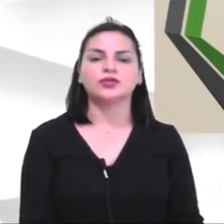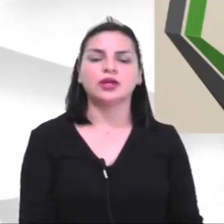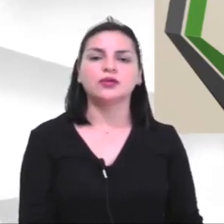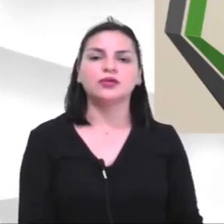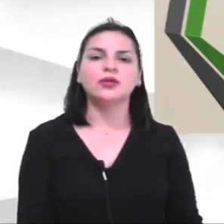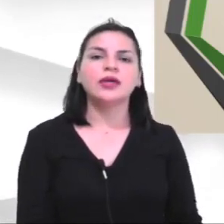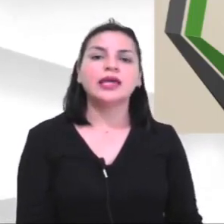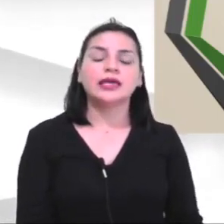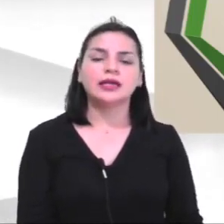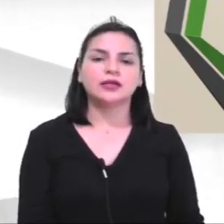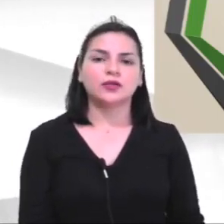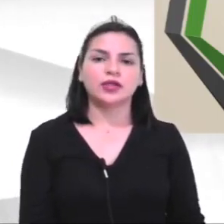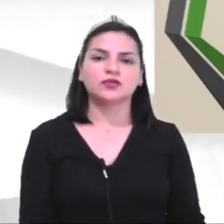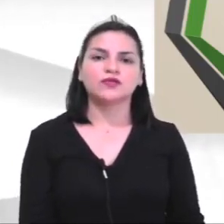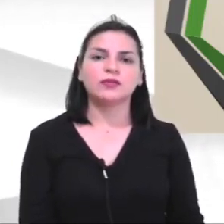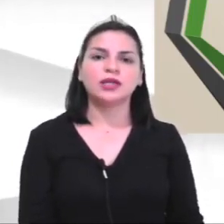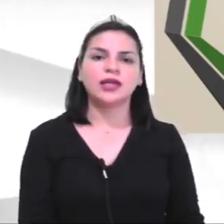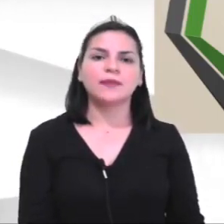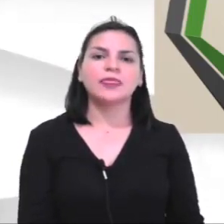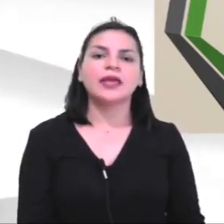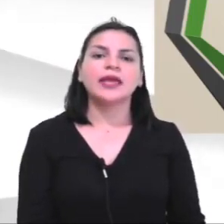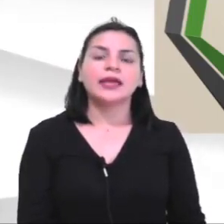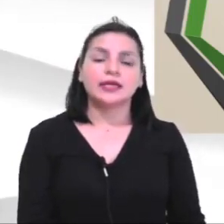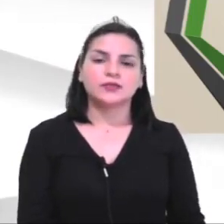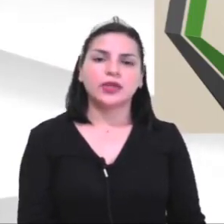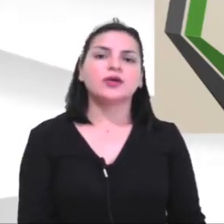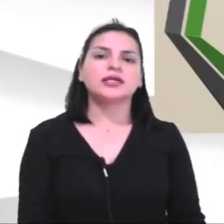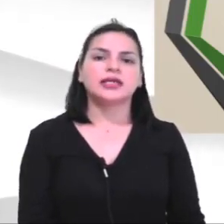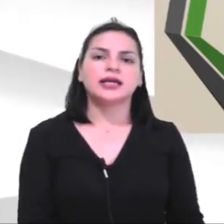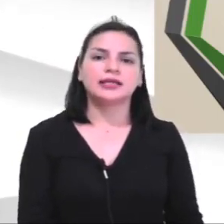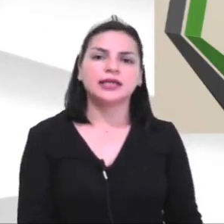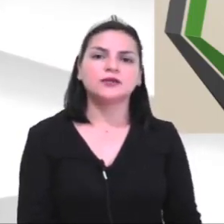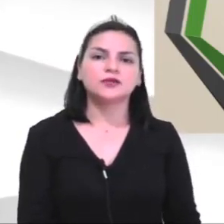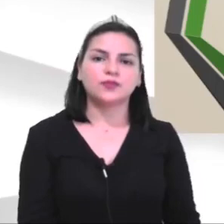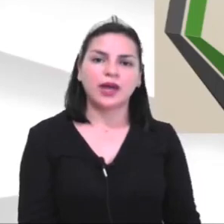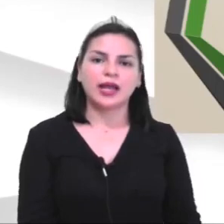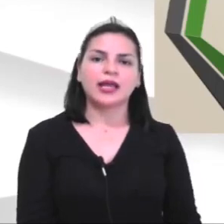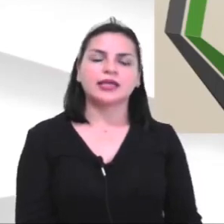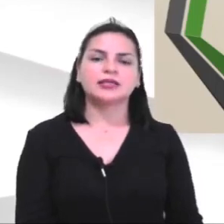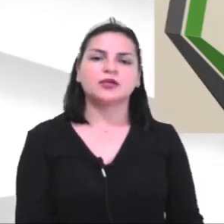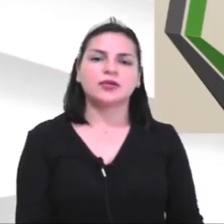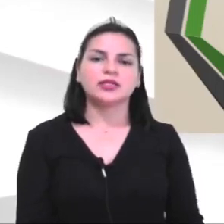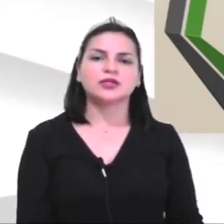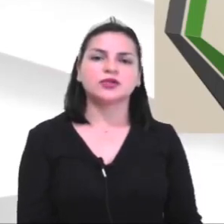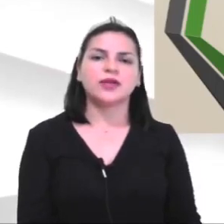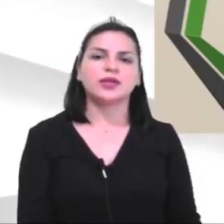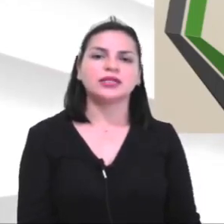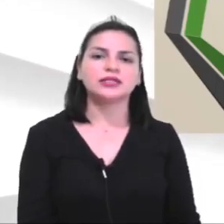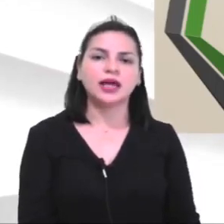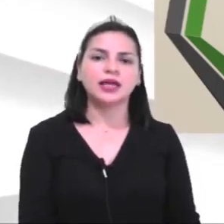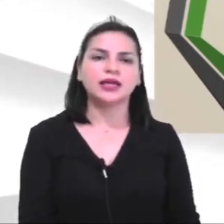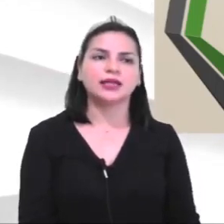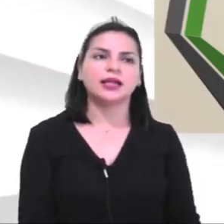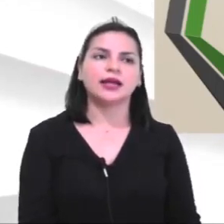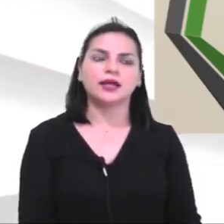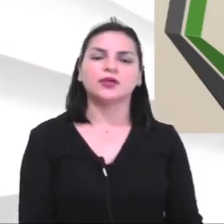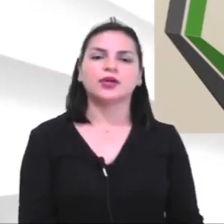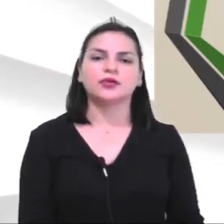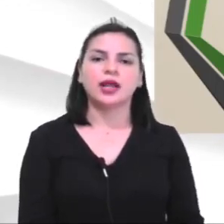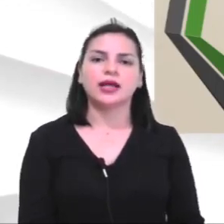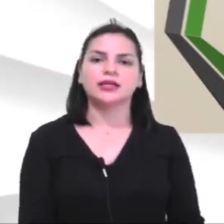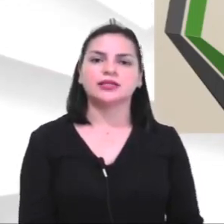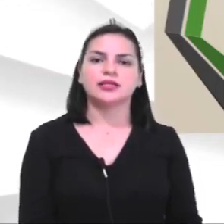de su salud y el de toda su familia. Espero que estén atentos para esta nueva sesión de aprendizaje en el